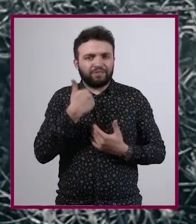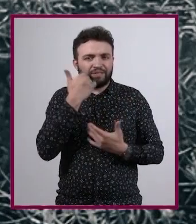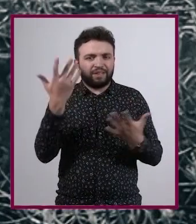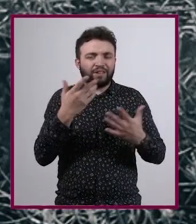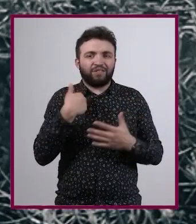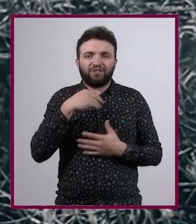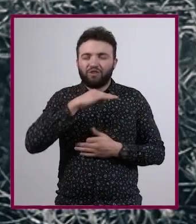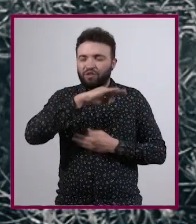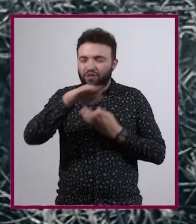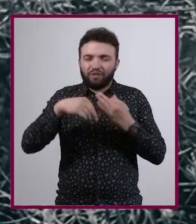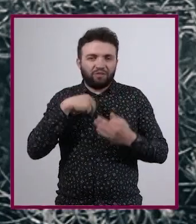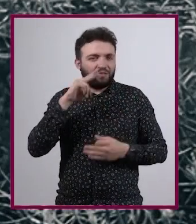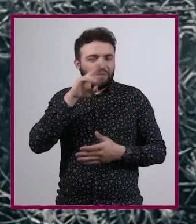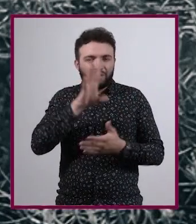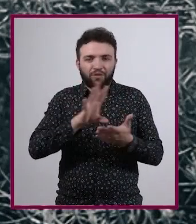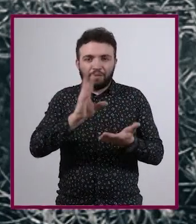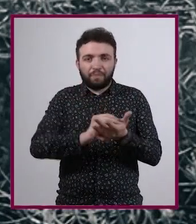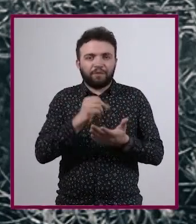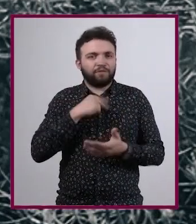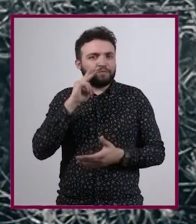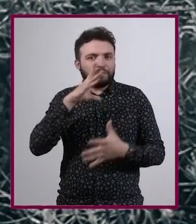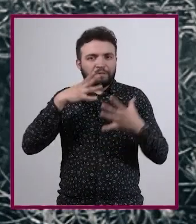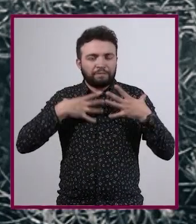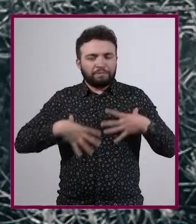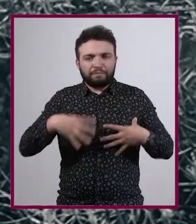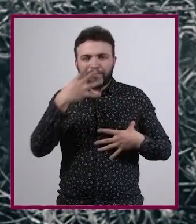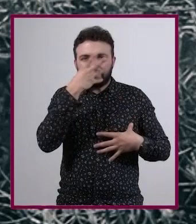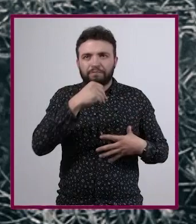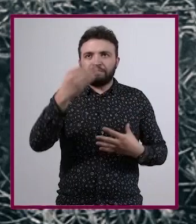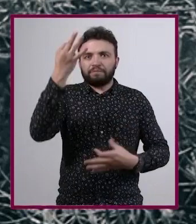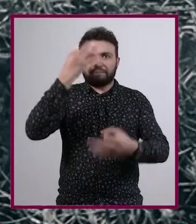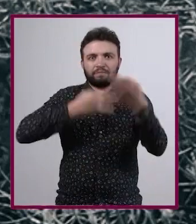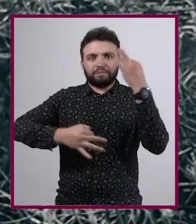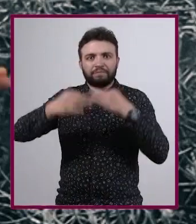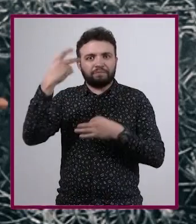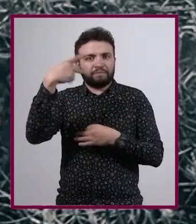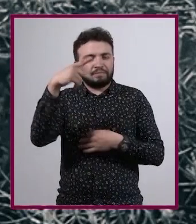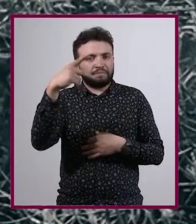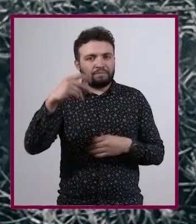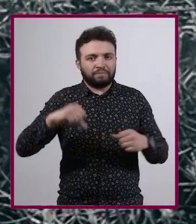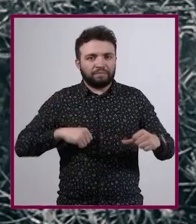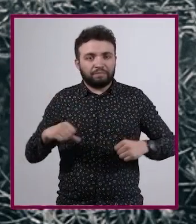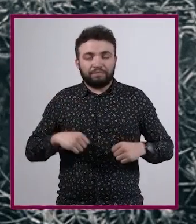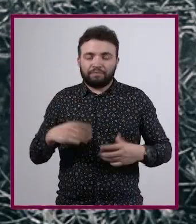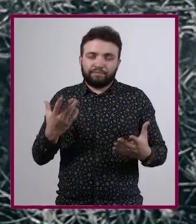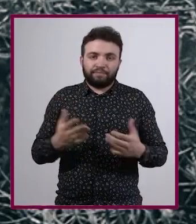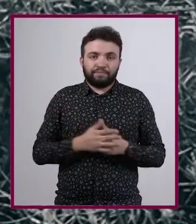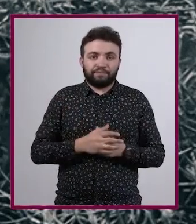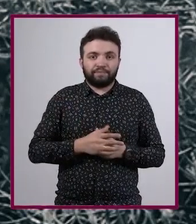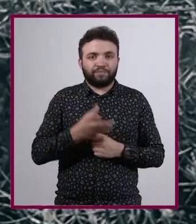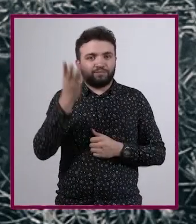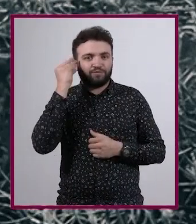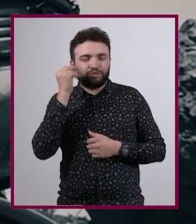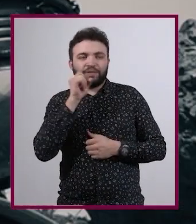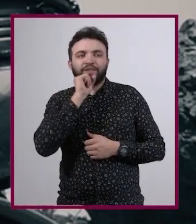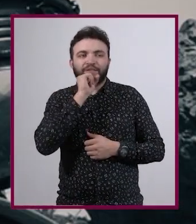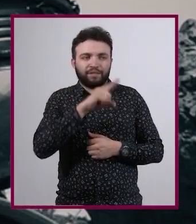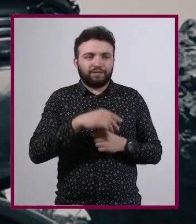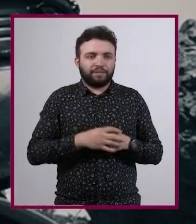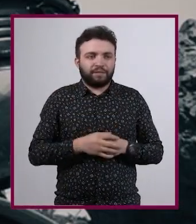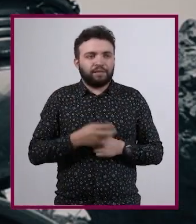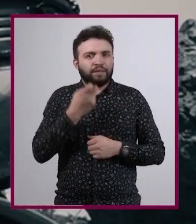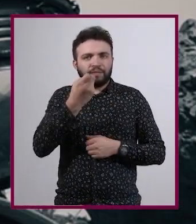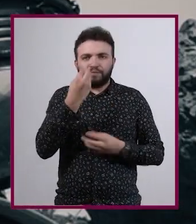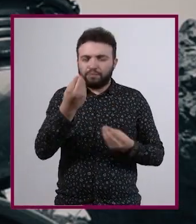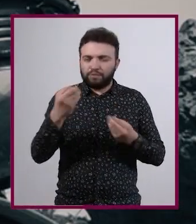verlos todos completos. Me encantó el vestuario y las caracterizaciones de los personajes. Y bueno, por supuesto, la música. Es